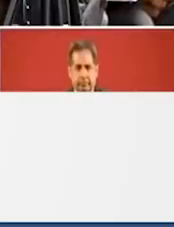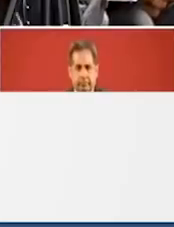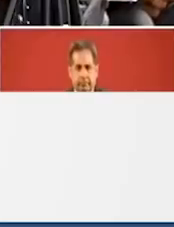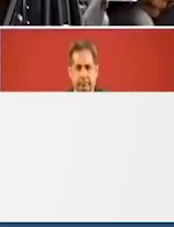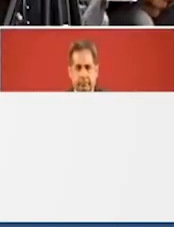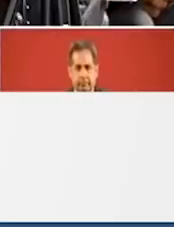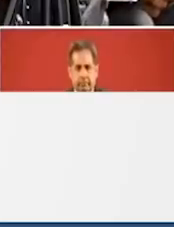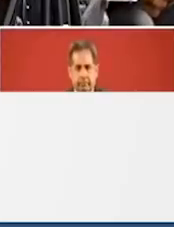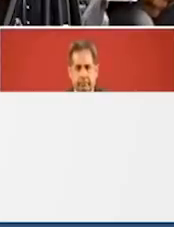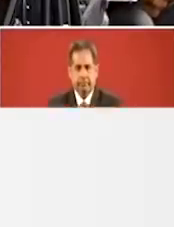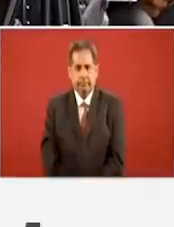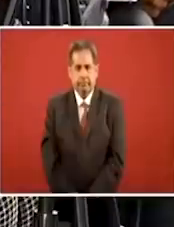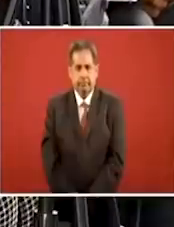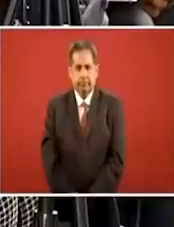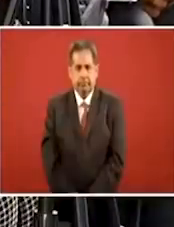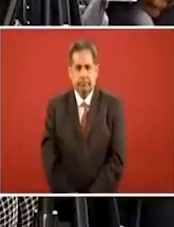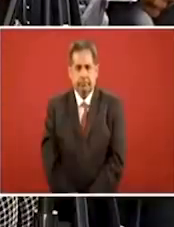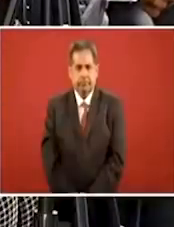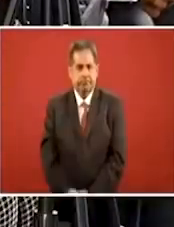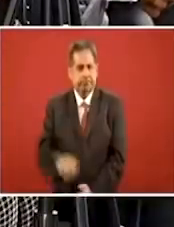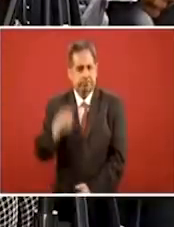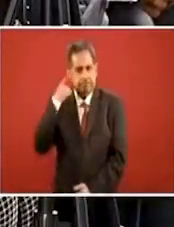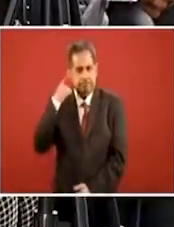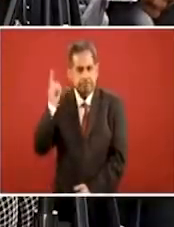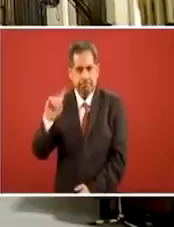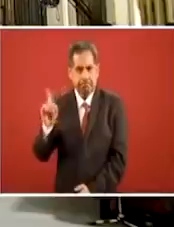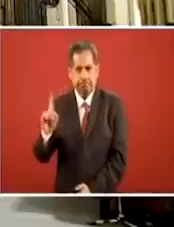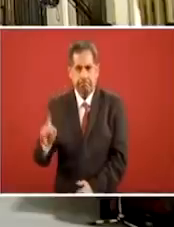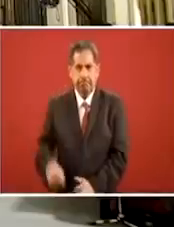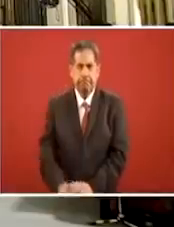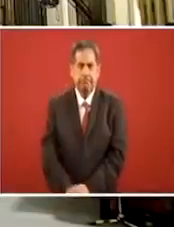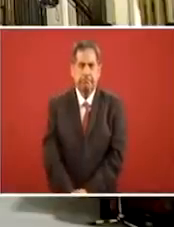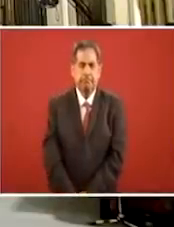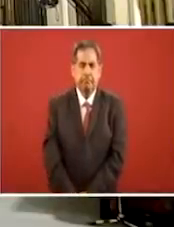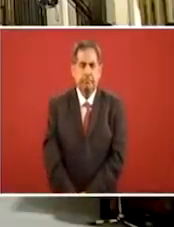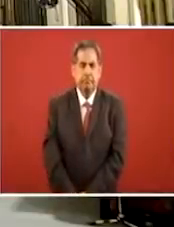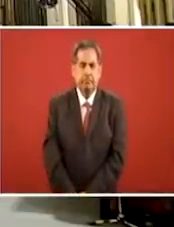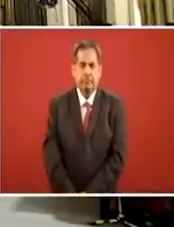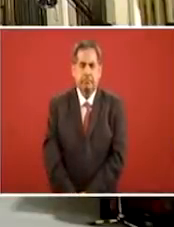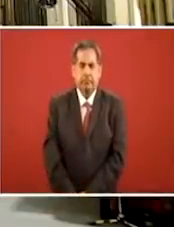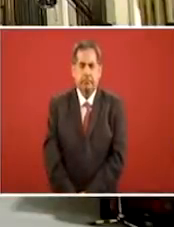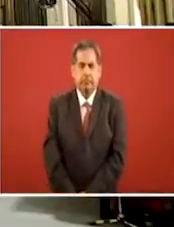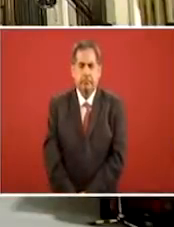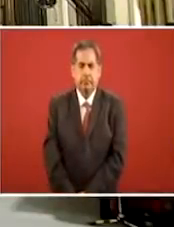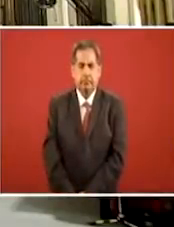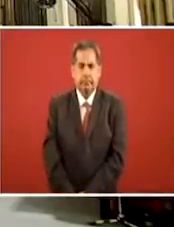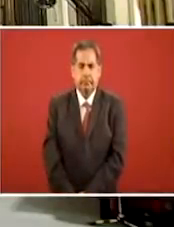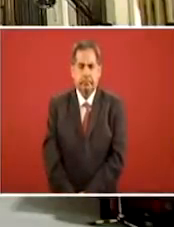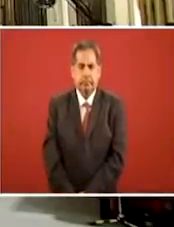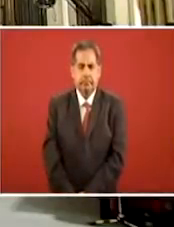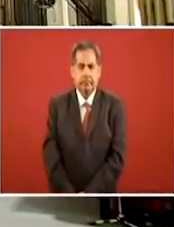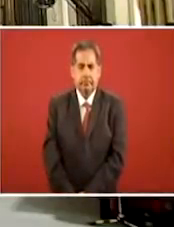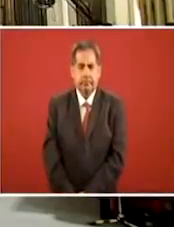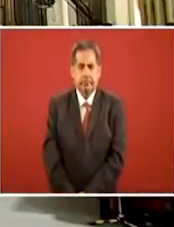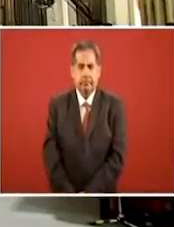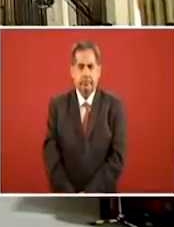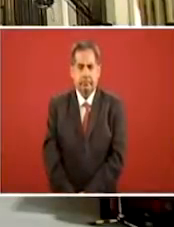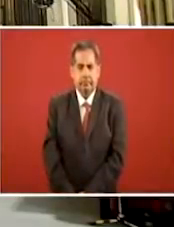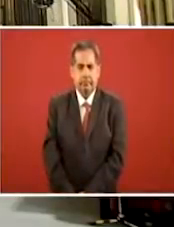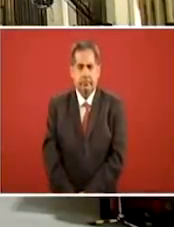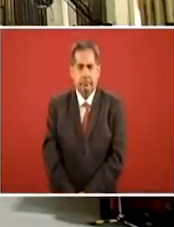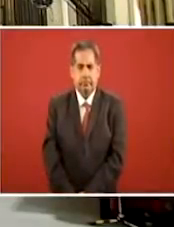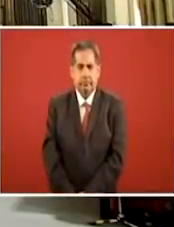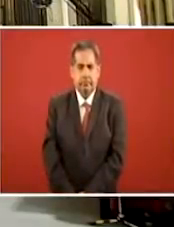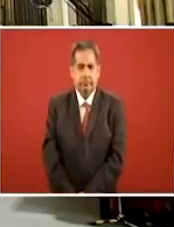AFI para que tuviera espíritu de cuerpo, y después viene con la Secretaría de Seguridad Pública. Era sabida